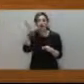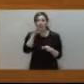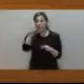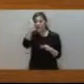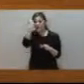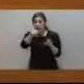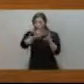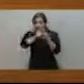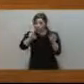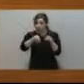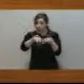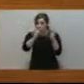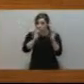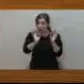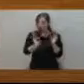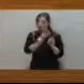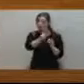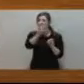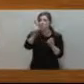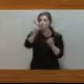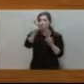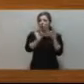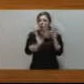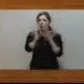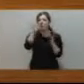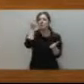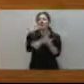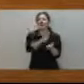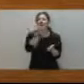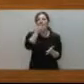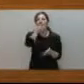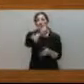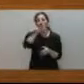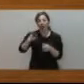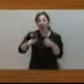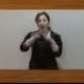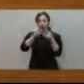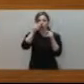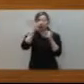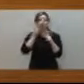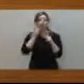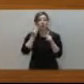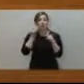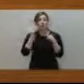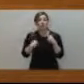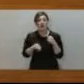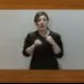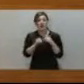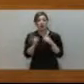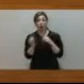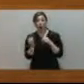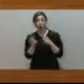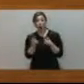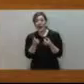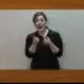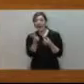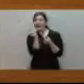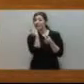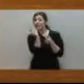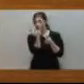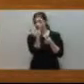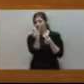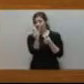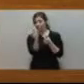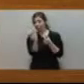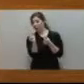empresa pública, 100% pagada por todos los asturianos, se facturaba al Principado más cantidad de la que correspondía. Y